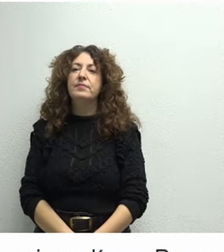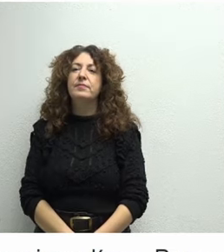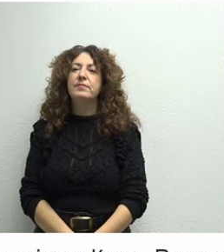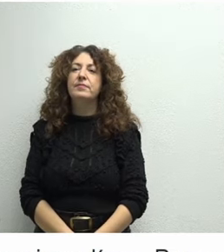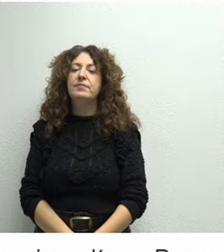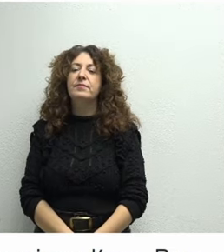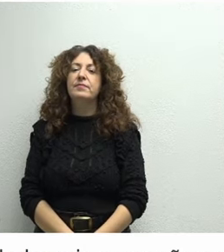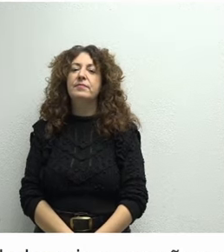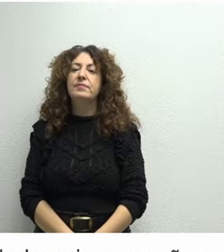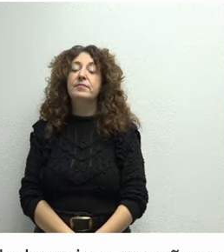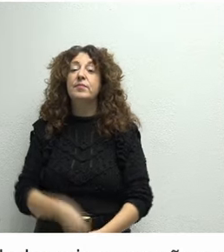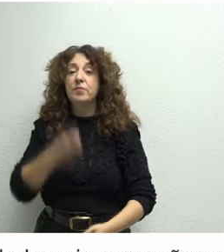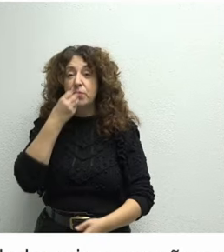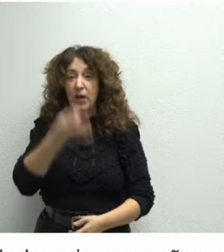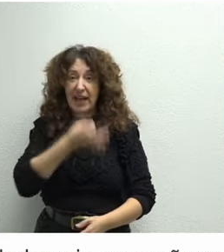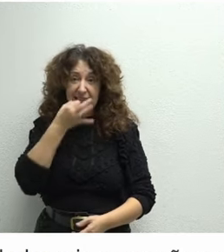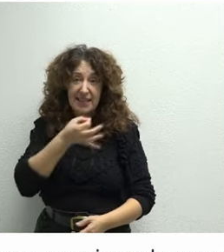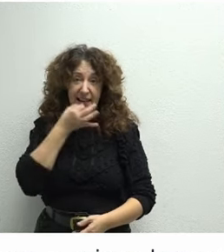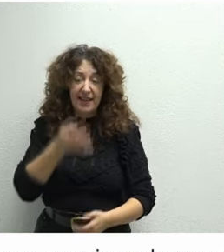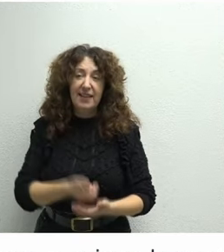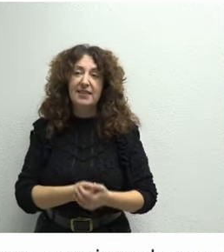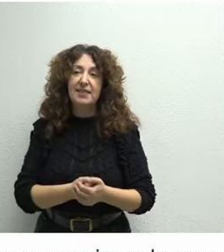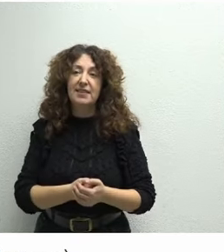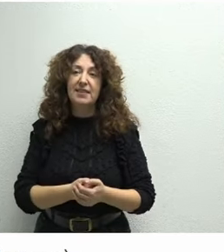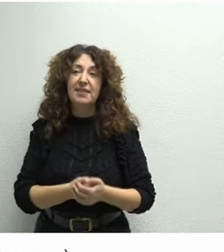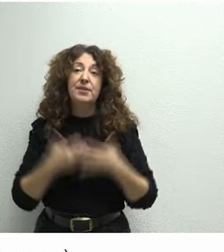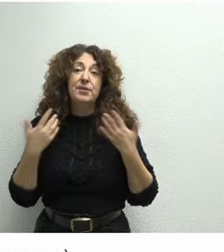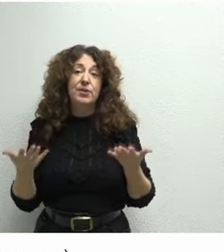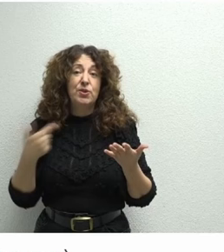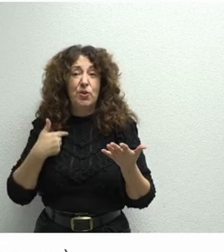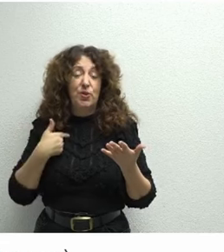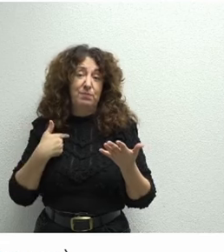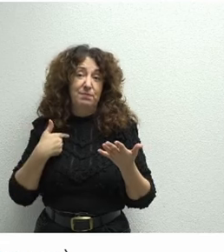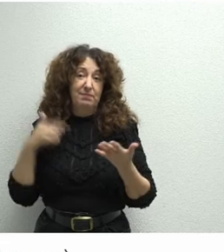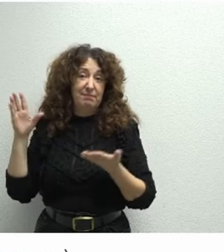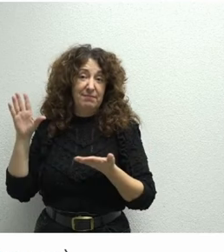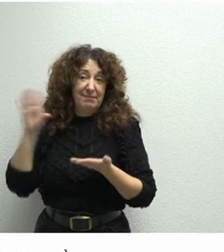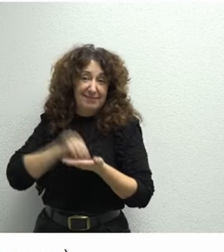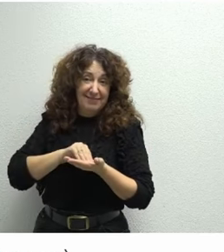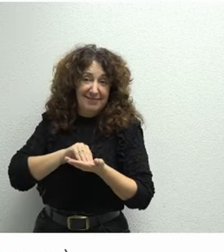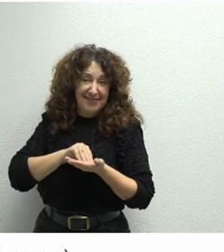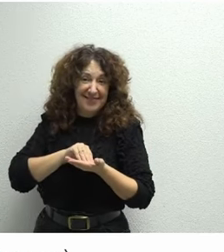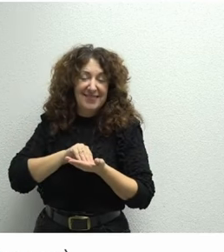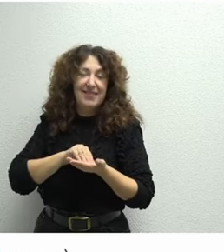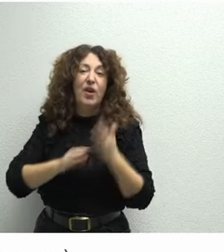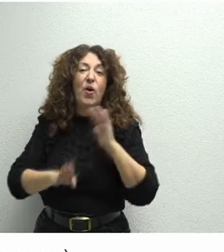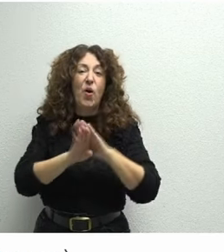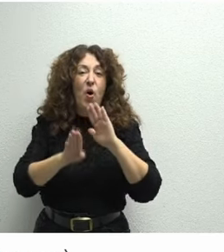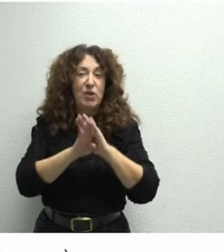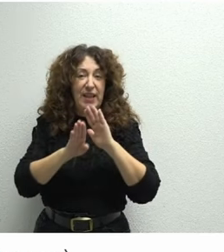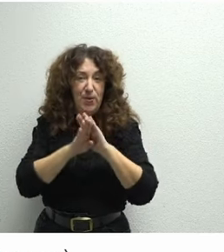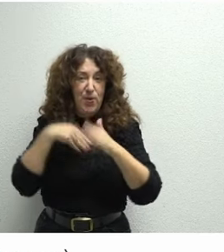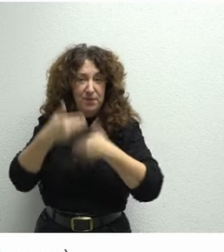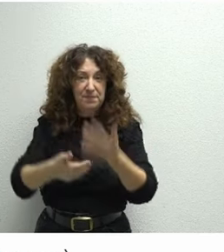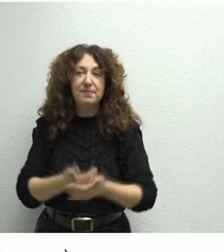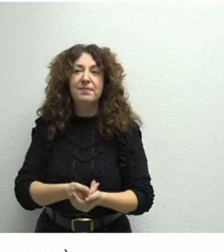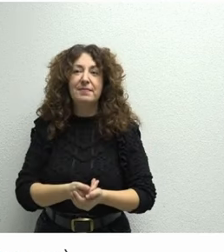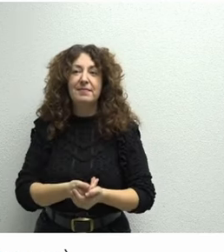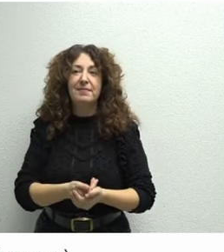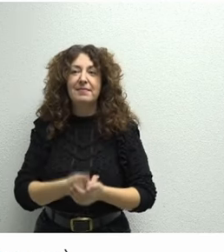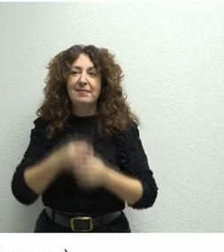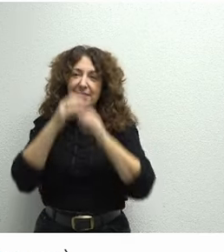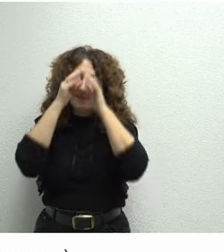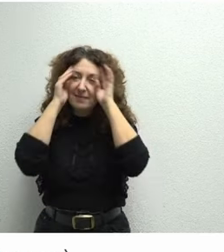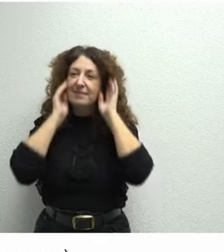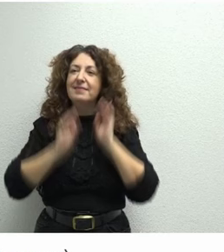Bueno pues Buenas tardes y y bueno continúo sí